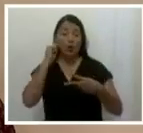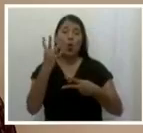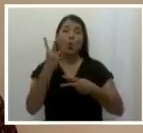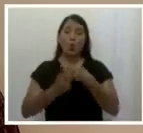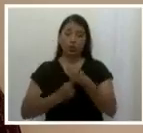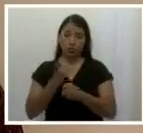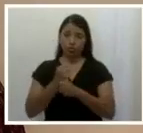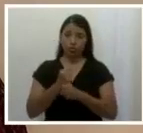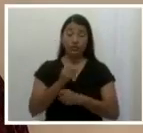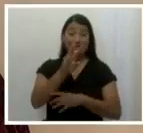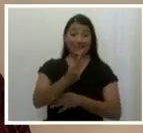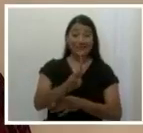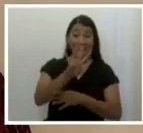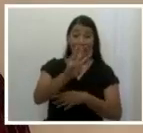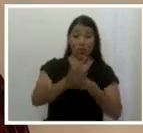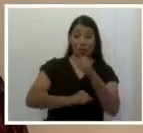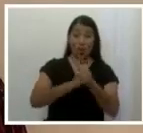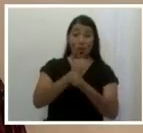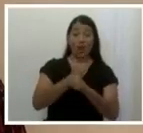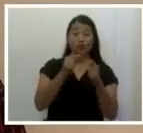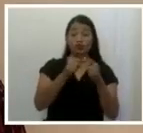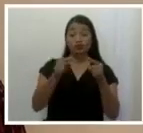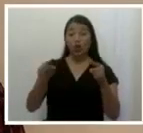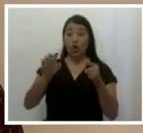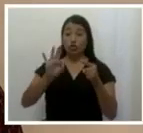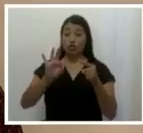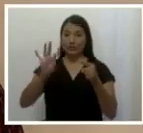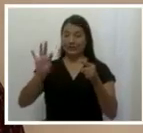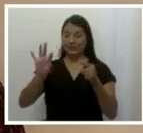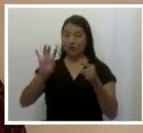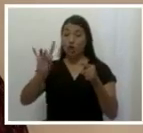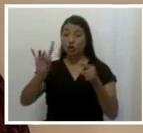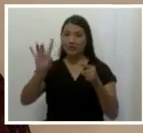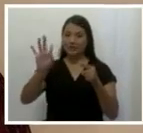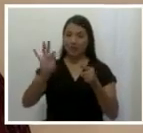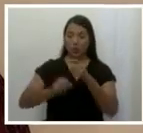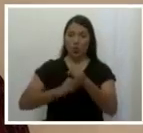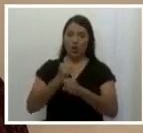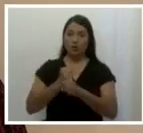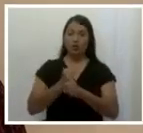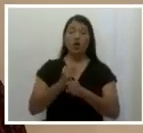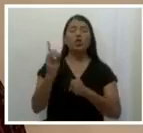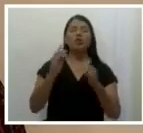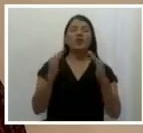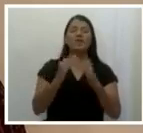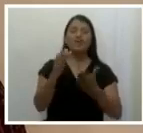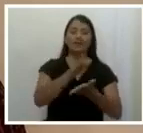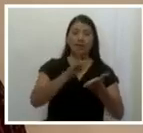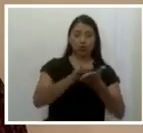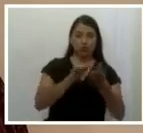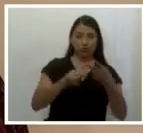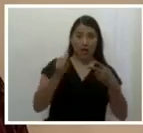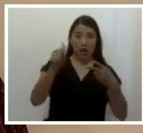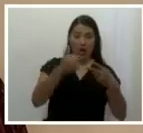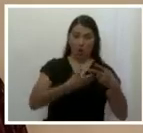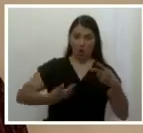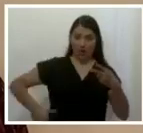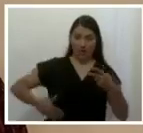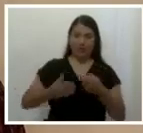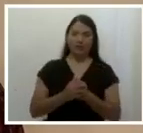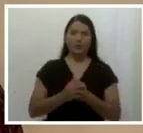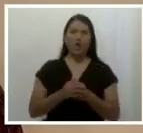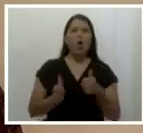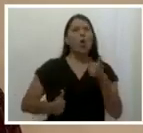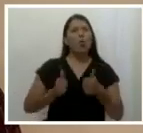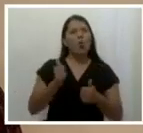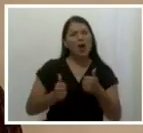de edad de 64 a 89 años, provenientes de San José, Alajuela y Heredia. Entre los factores de riesgo